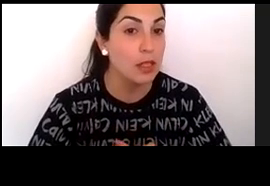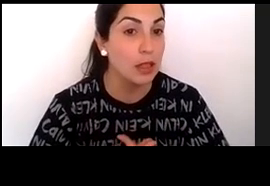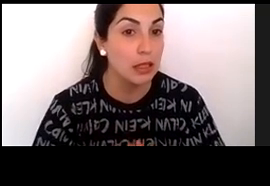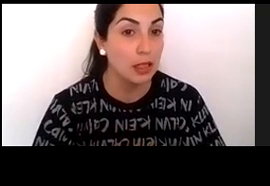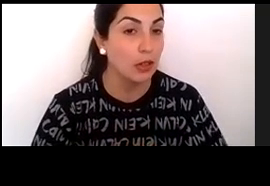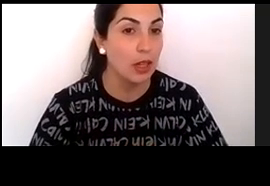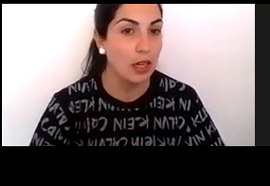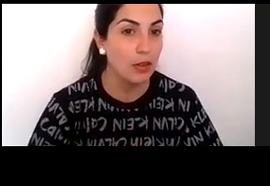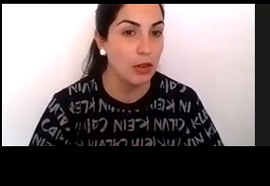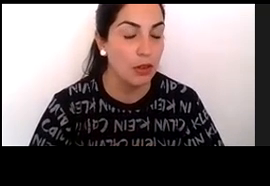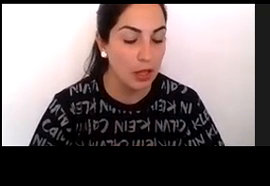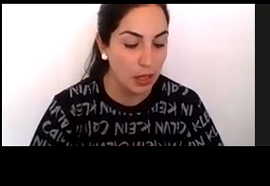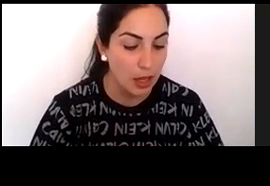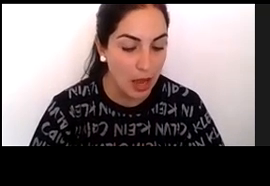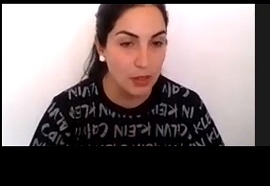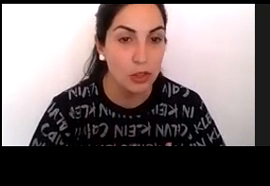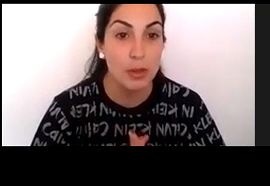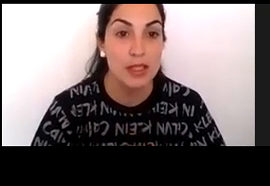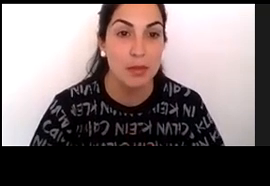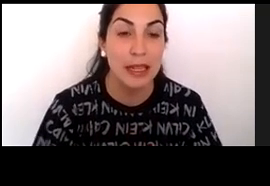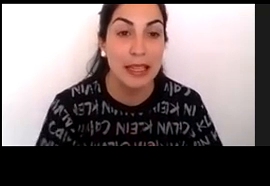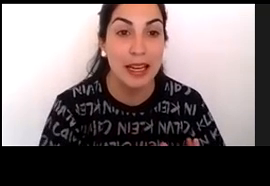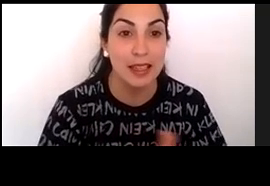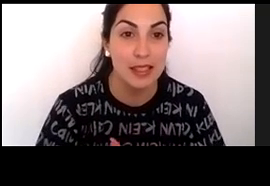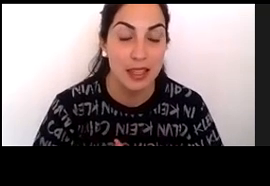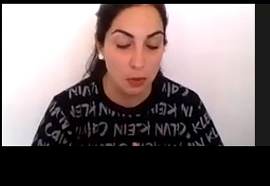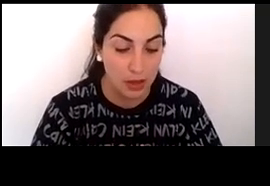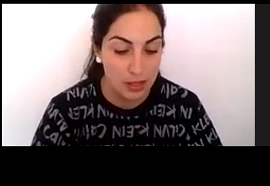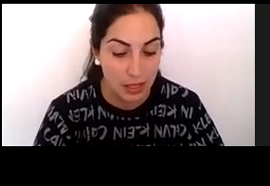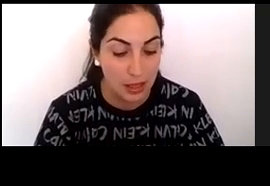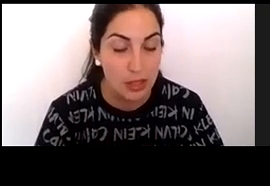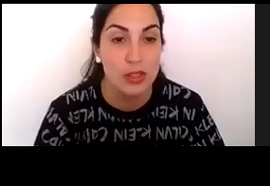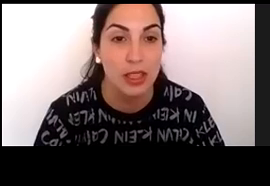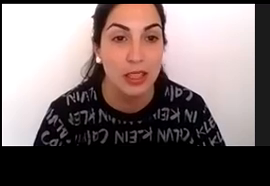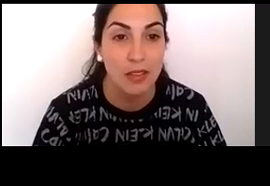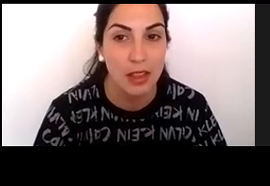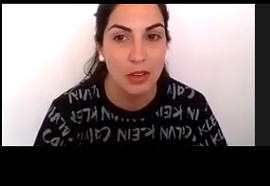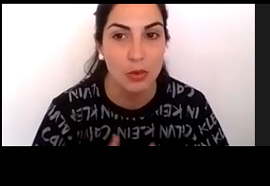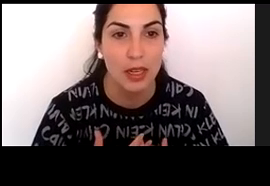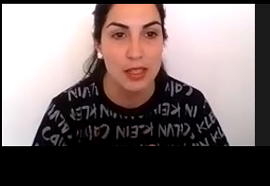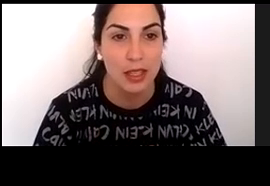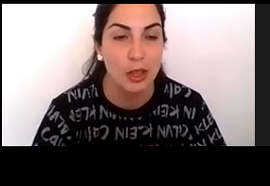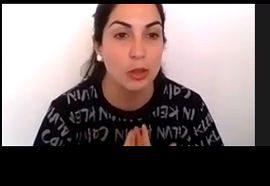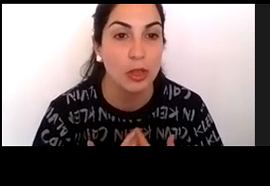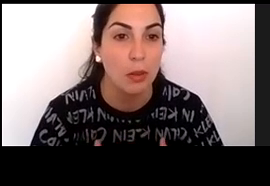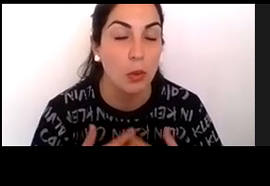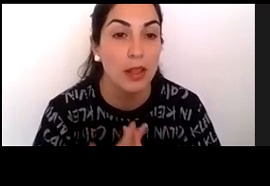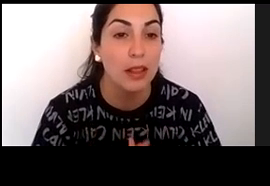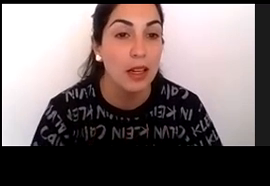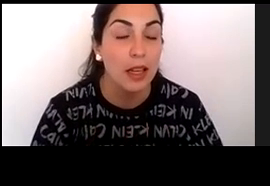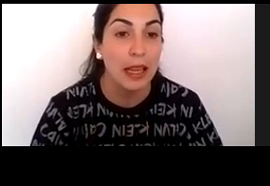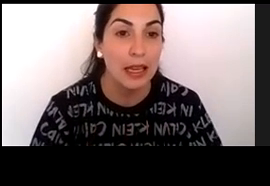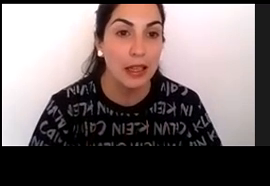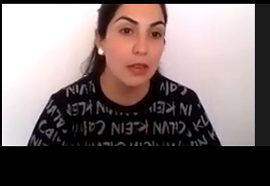si estuviesen disertando del libro, hablando lo principal, que es la reseña, acuérdense que de eso se trata el video, de una reseña donde ustedes me